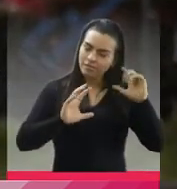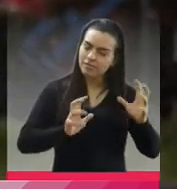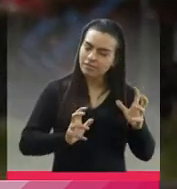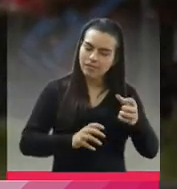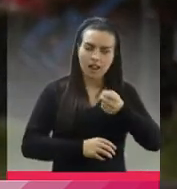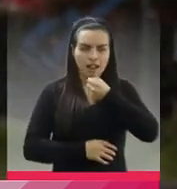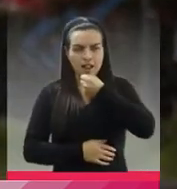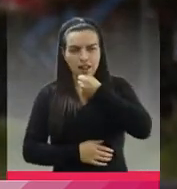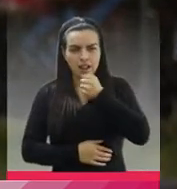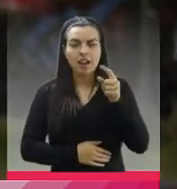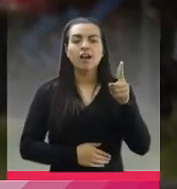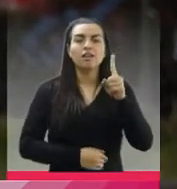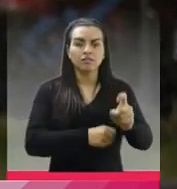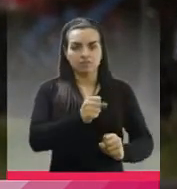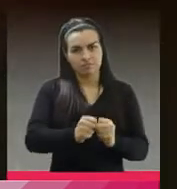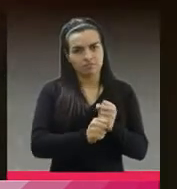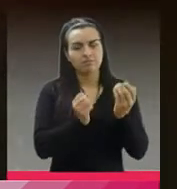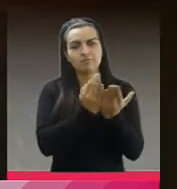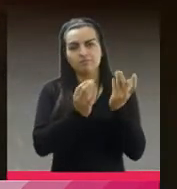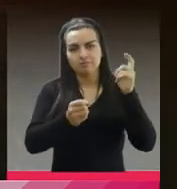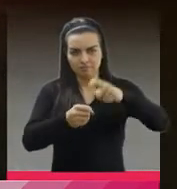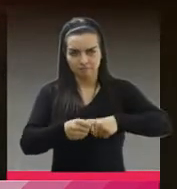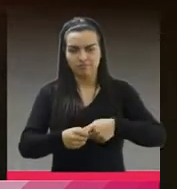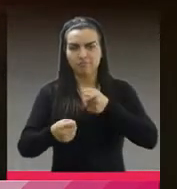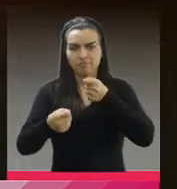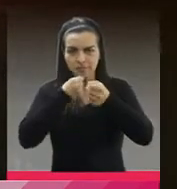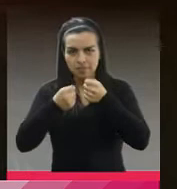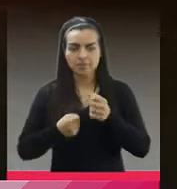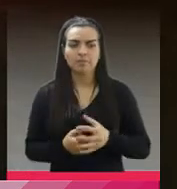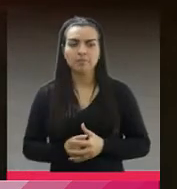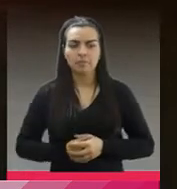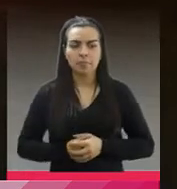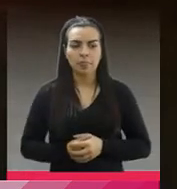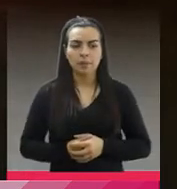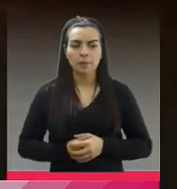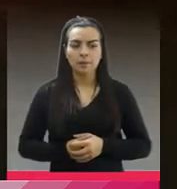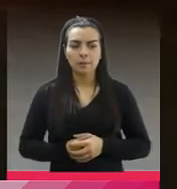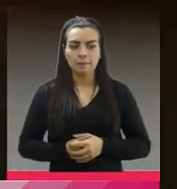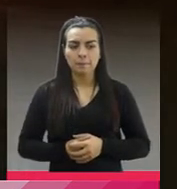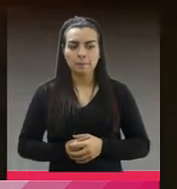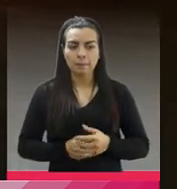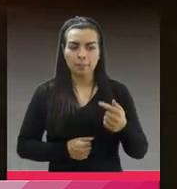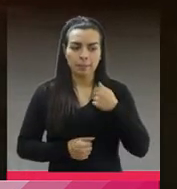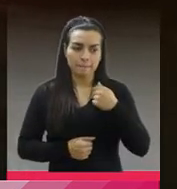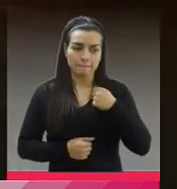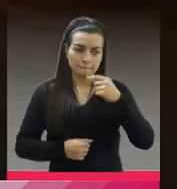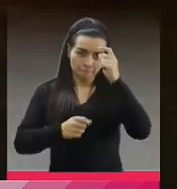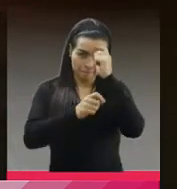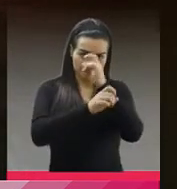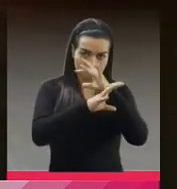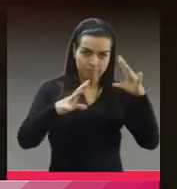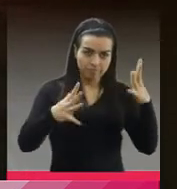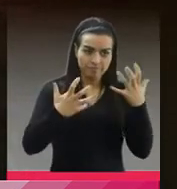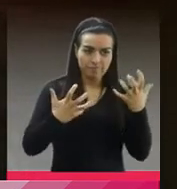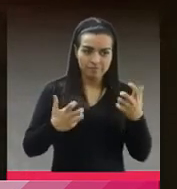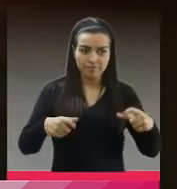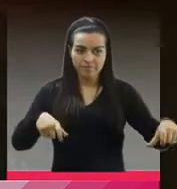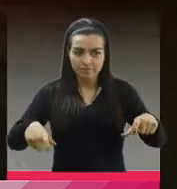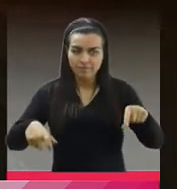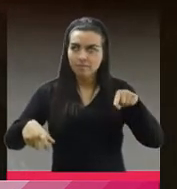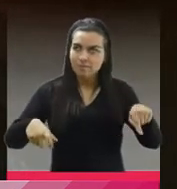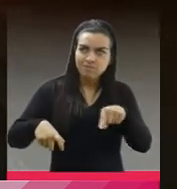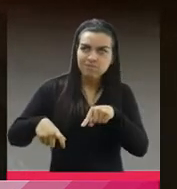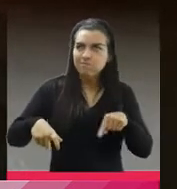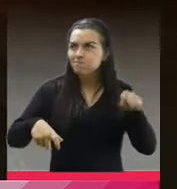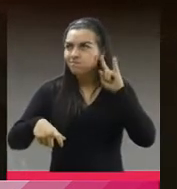comunicación social y periodismo. Juliano, que le devuelve el balón a John González, engancha, tiene dos defensas, dentro al área, quiere definir,